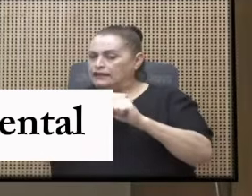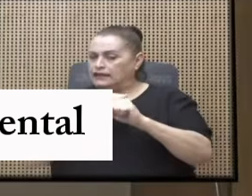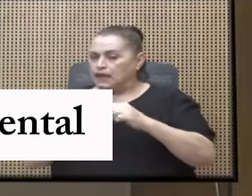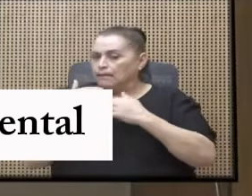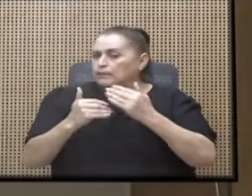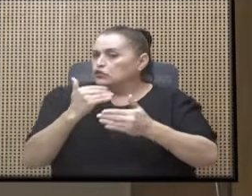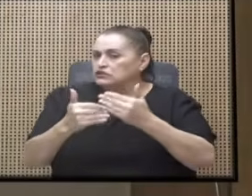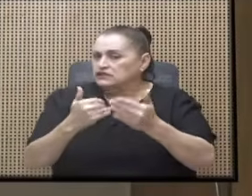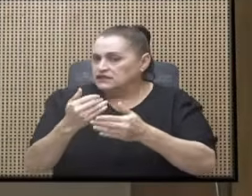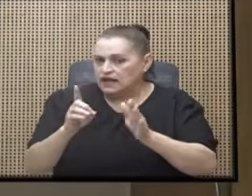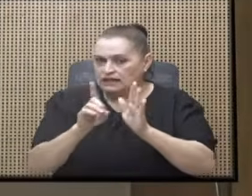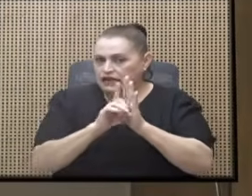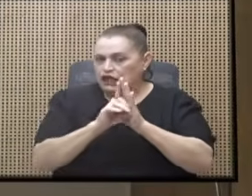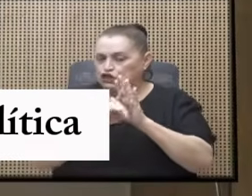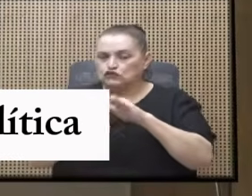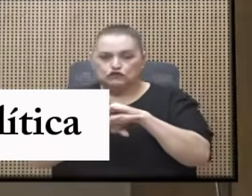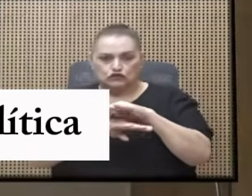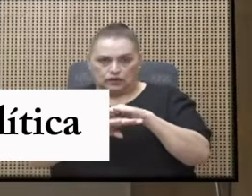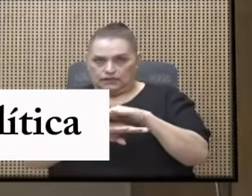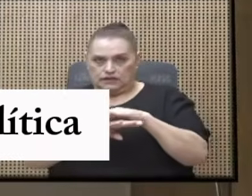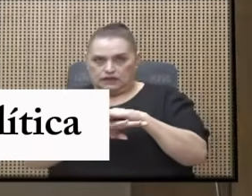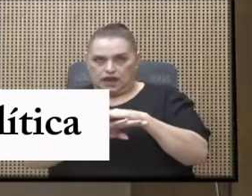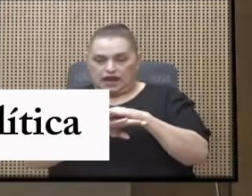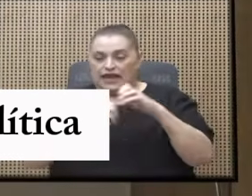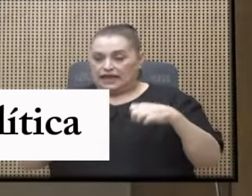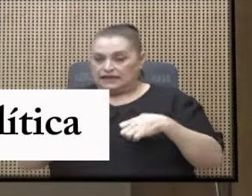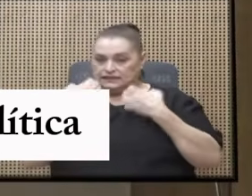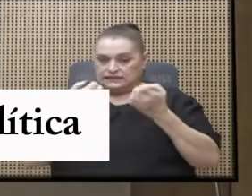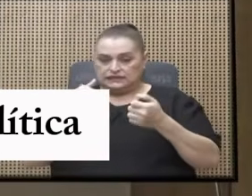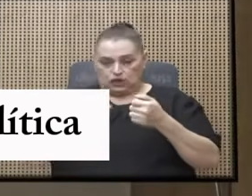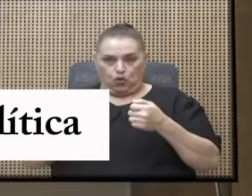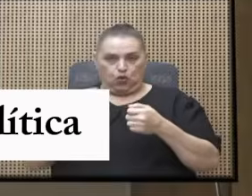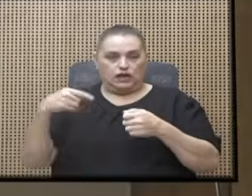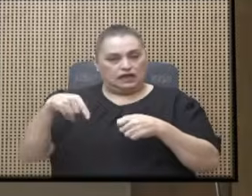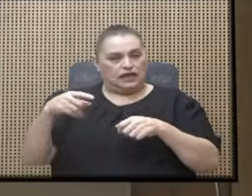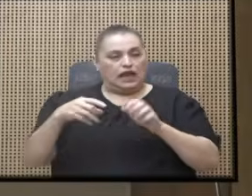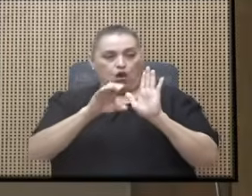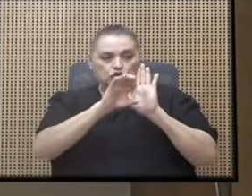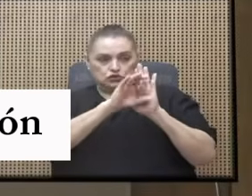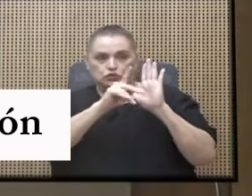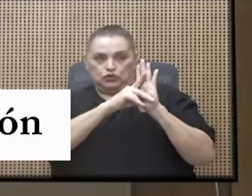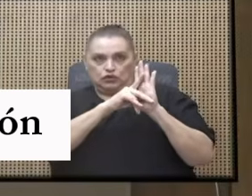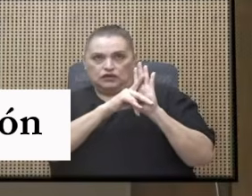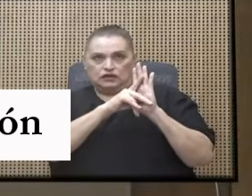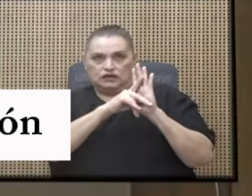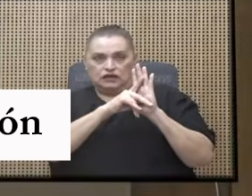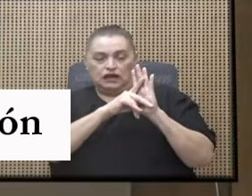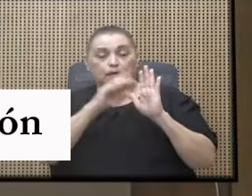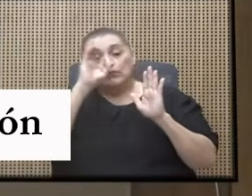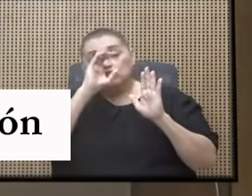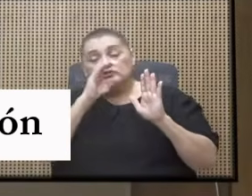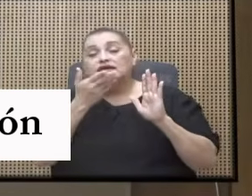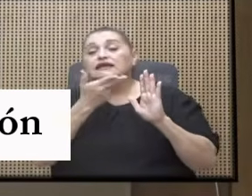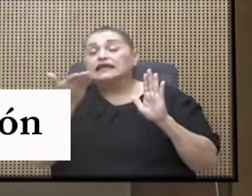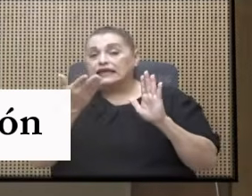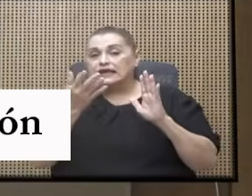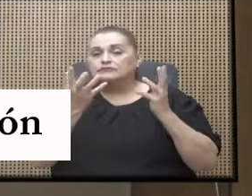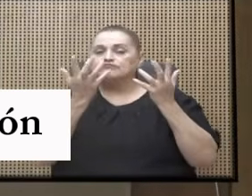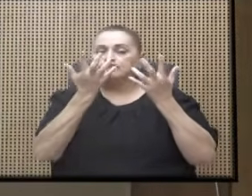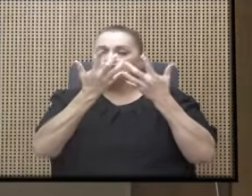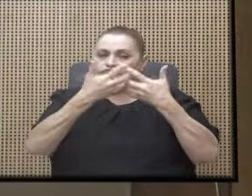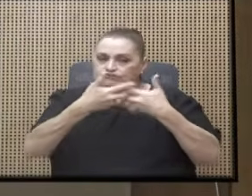derecho fundamental, dicen algunos, que existe hoy en nuestra Constitución política. Lo que se busca es armonizar la